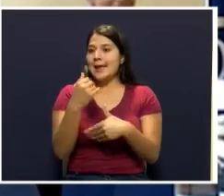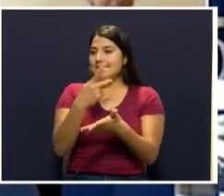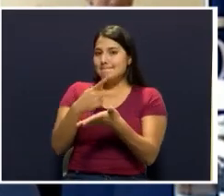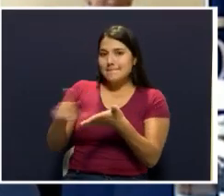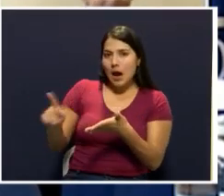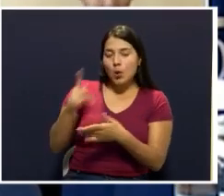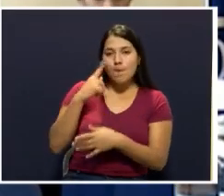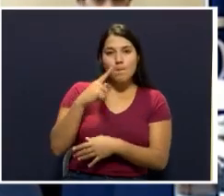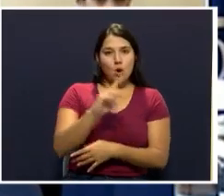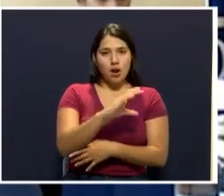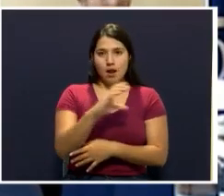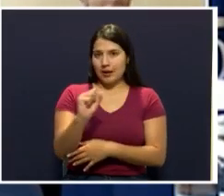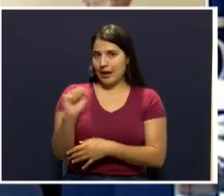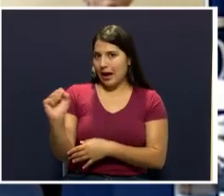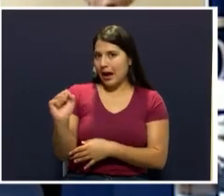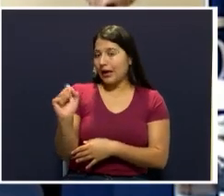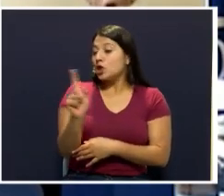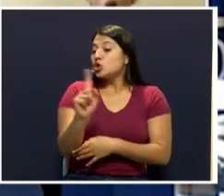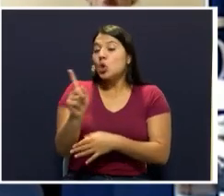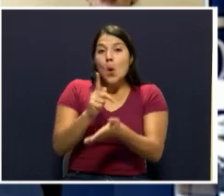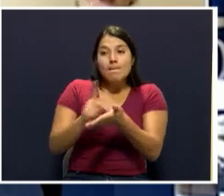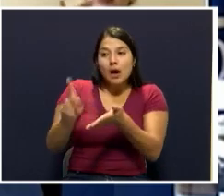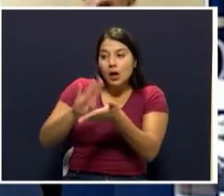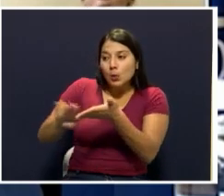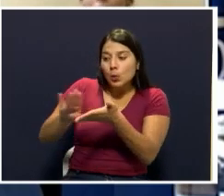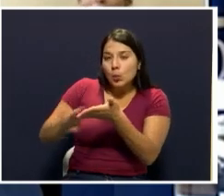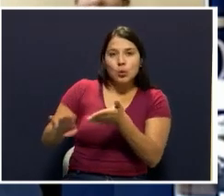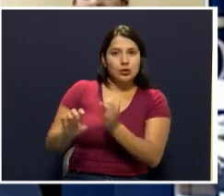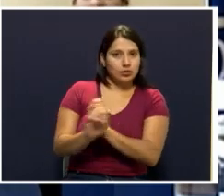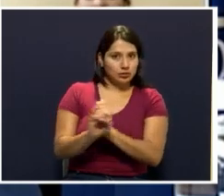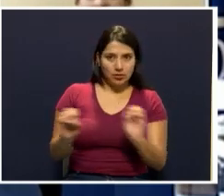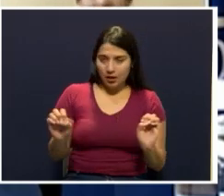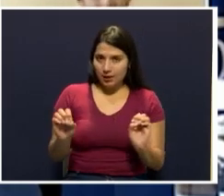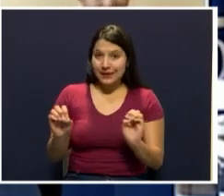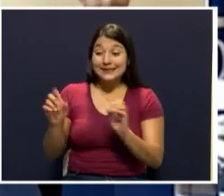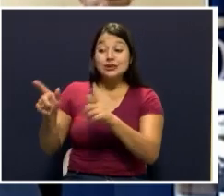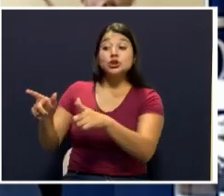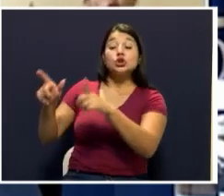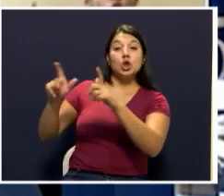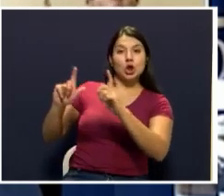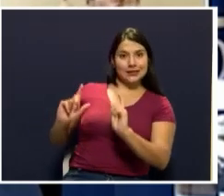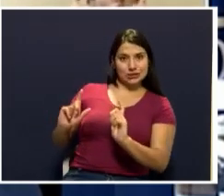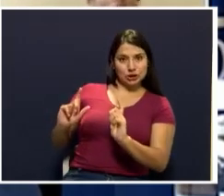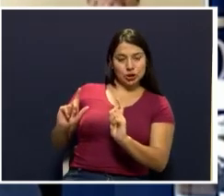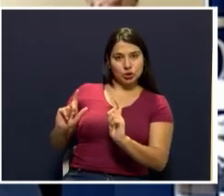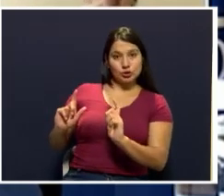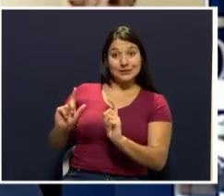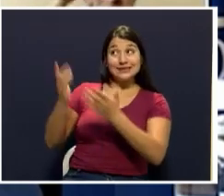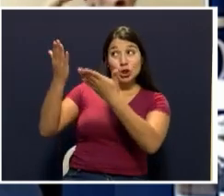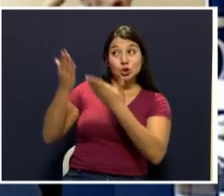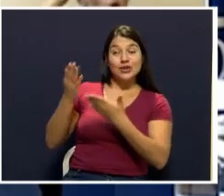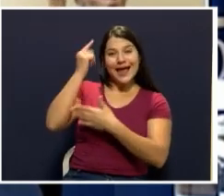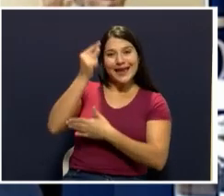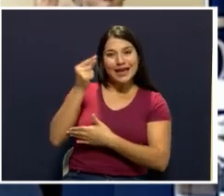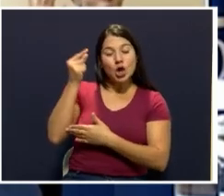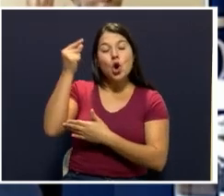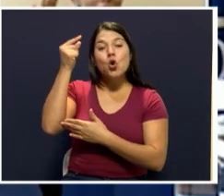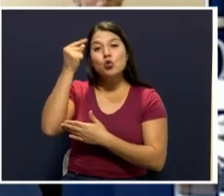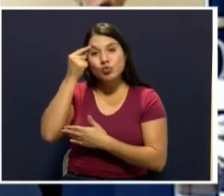fondos, no hay un pago local que se vaya a hacer en China. Es una donación del gobierno de la